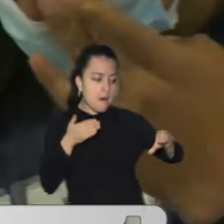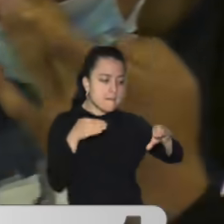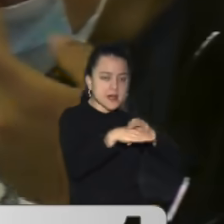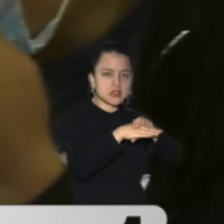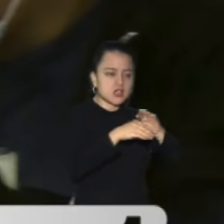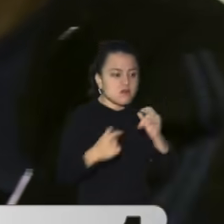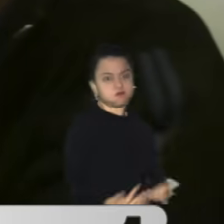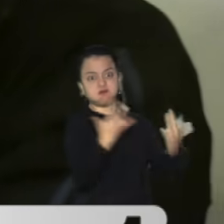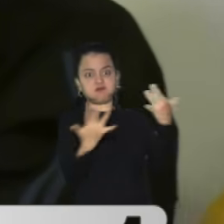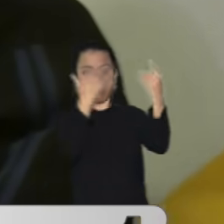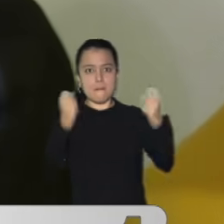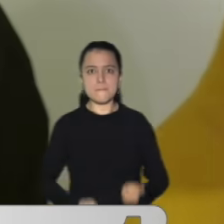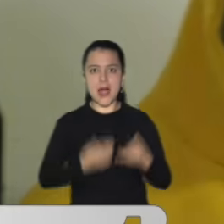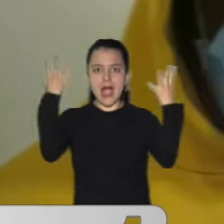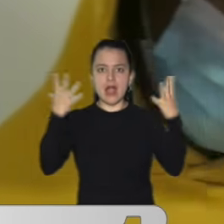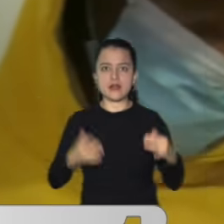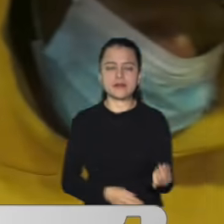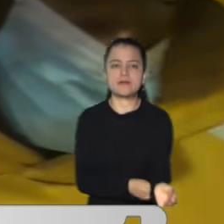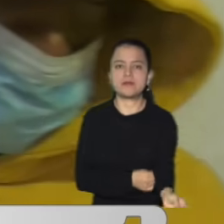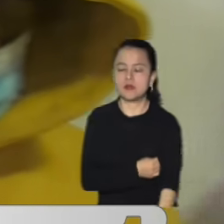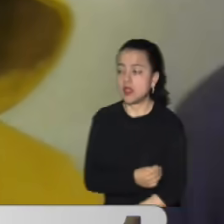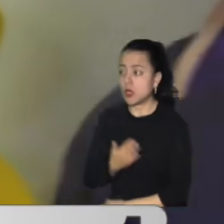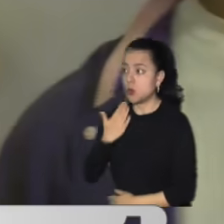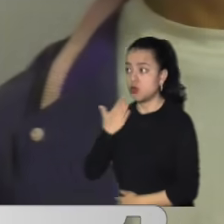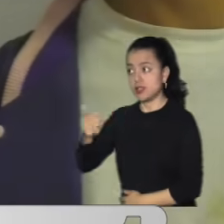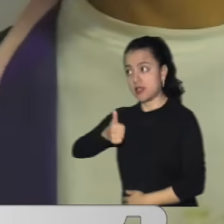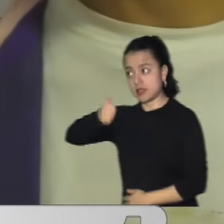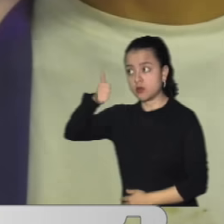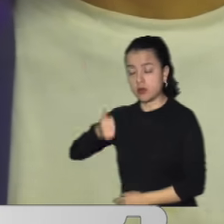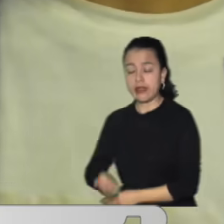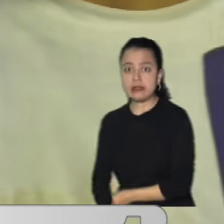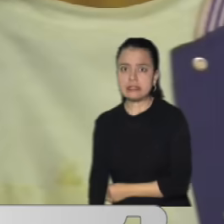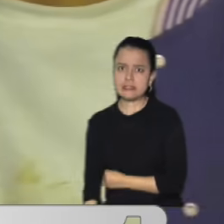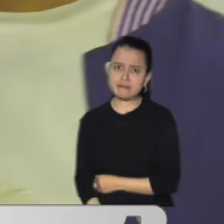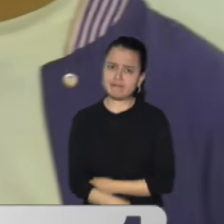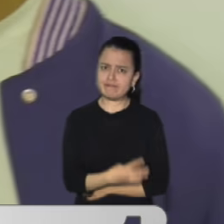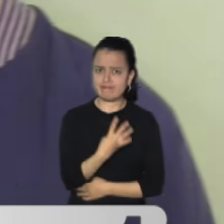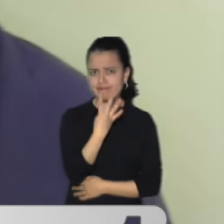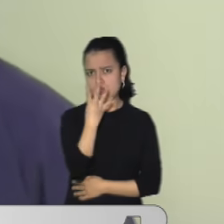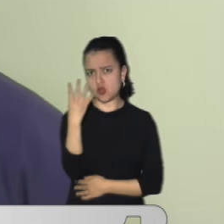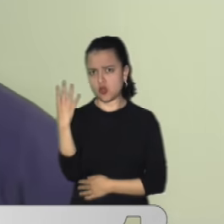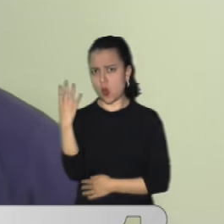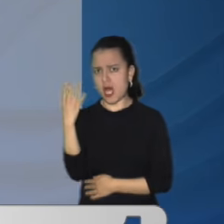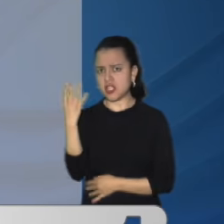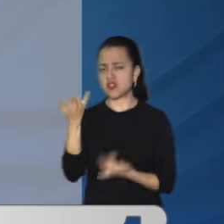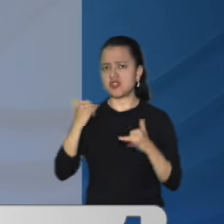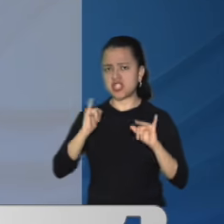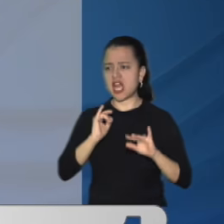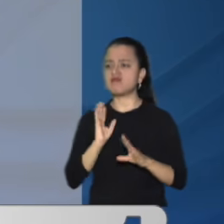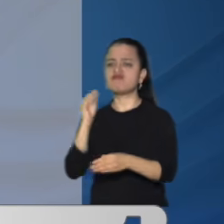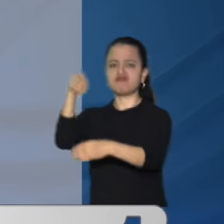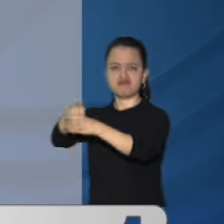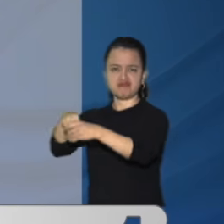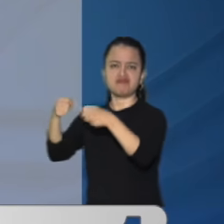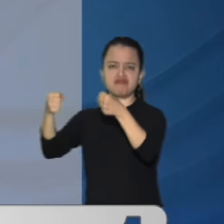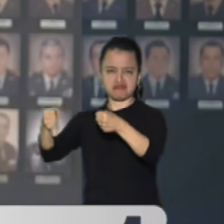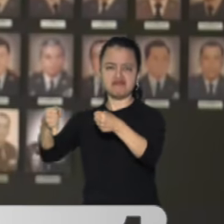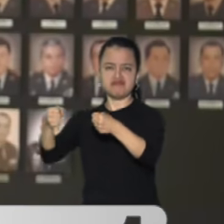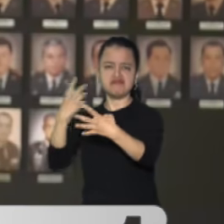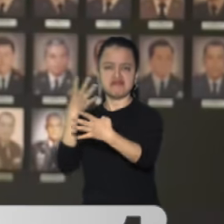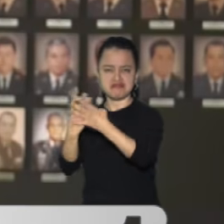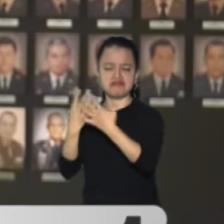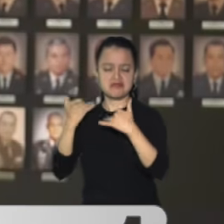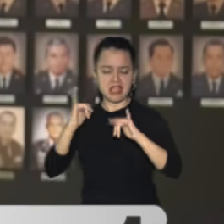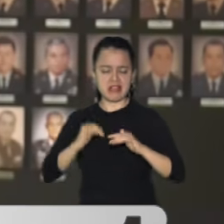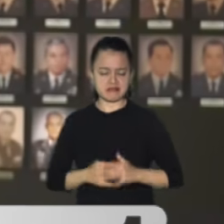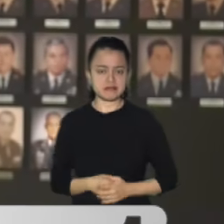se incendiara de manera más rápida. Muchas gracias, coronel. Pues estos cuatro sujetos, un juez los envió a la cárcel. Nosotros estaremos